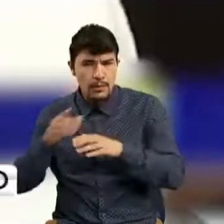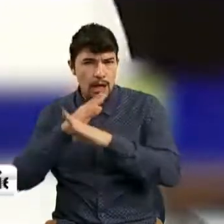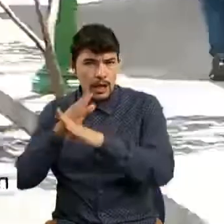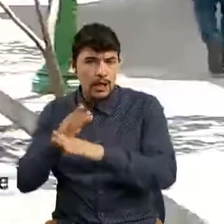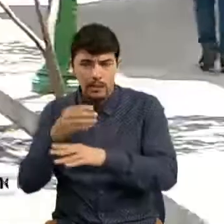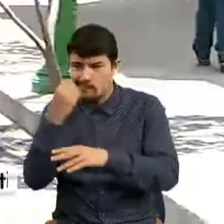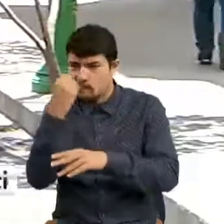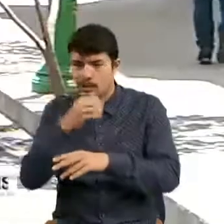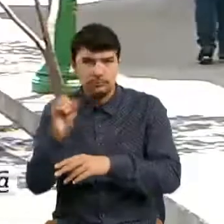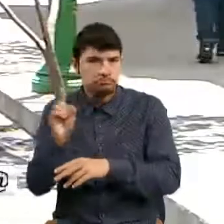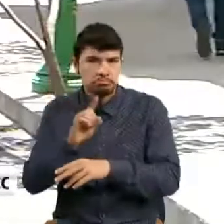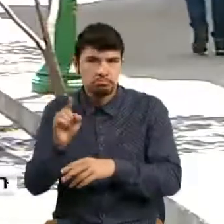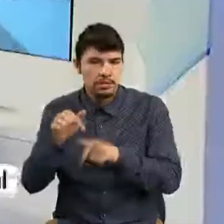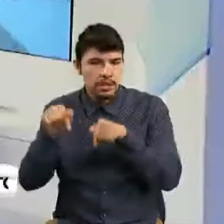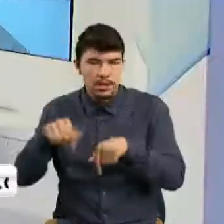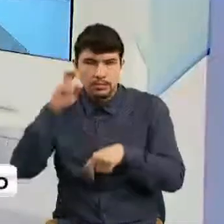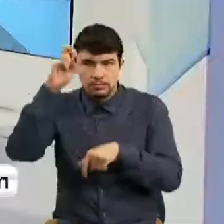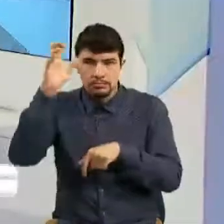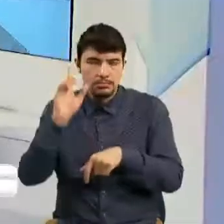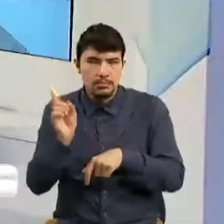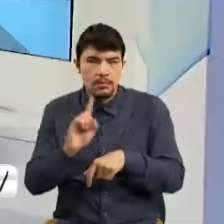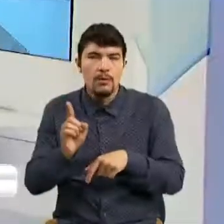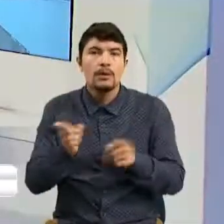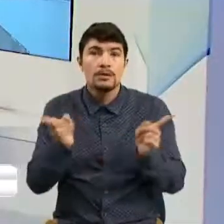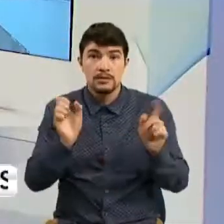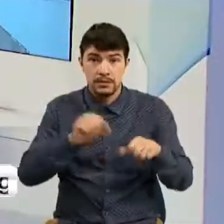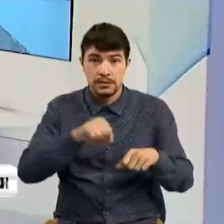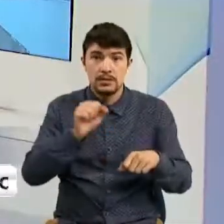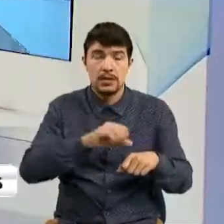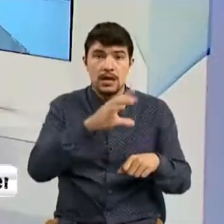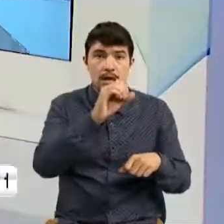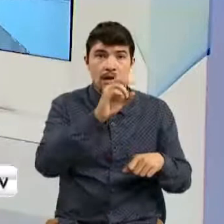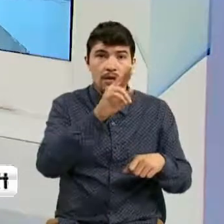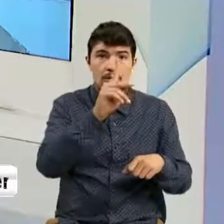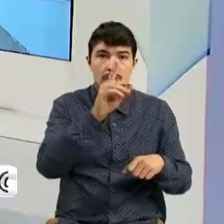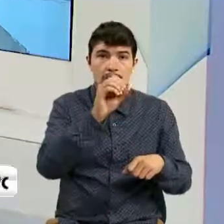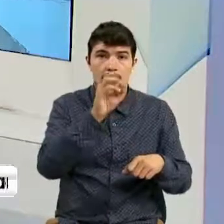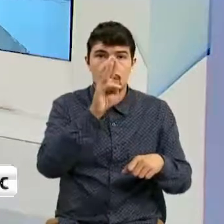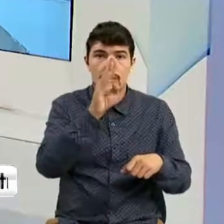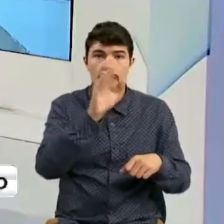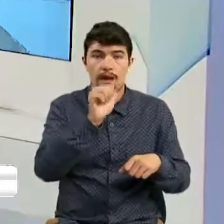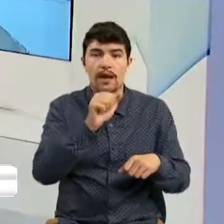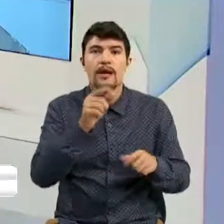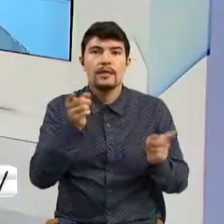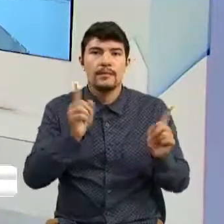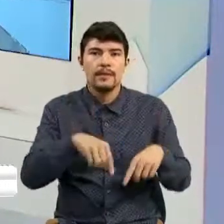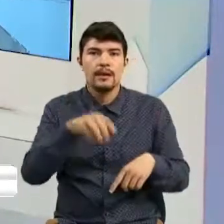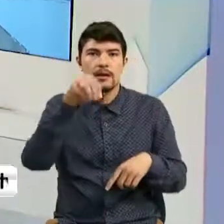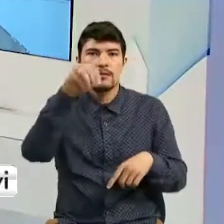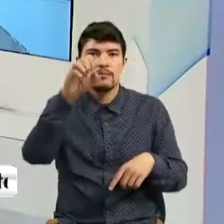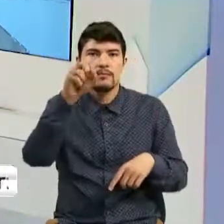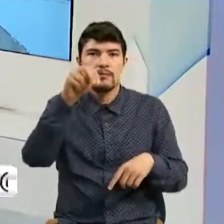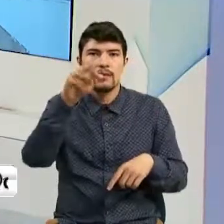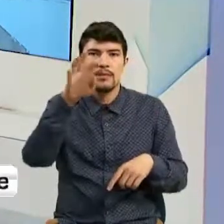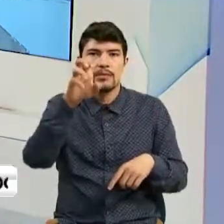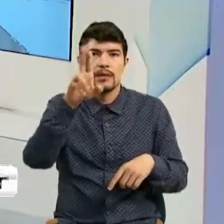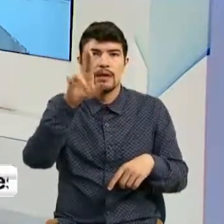los que ya se estaban investigando en los departamentos de Córdoba y Montería. Pues bien, compañeros, es toda la información que originamos desde Cúcuta.